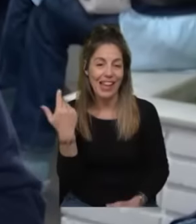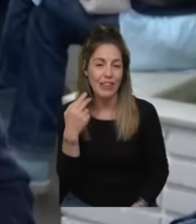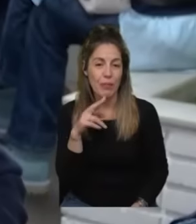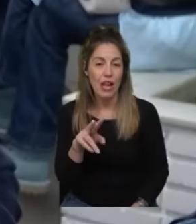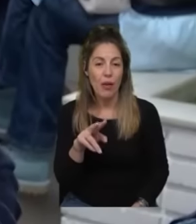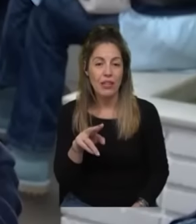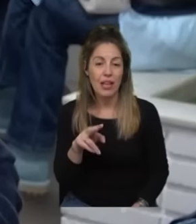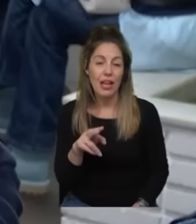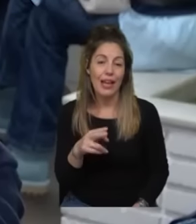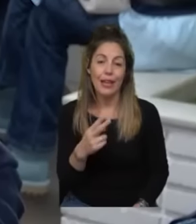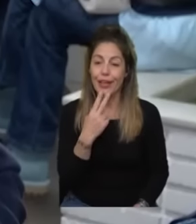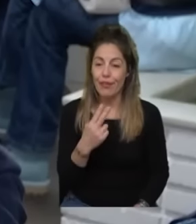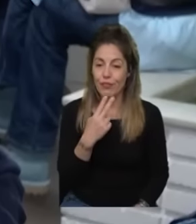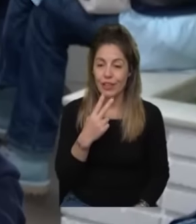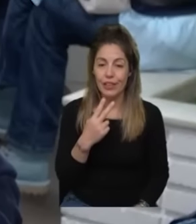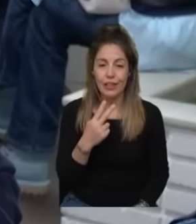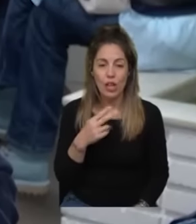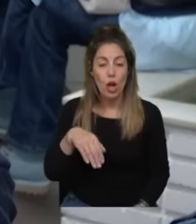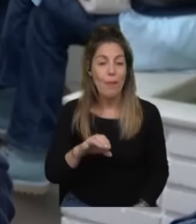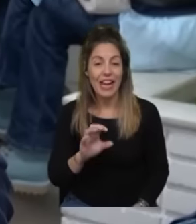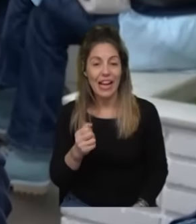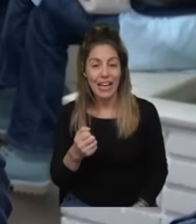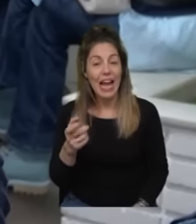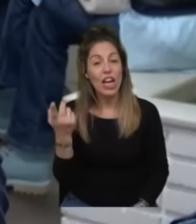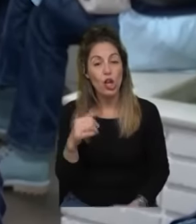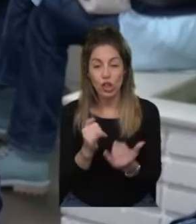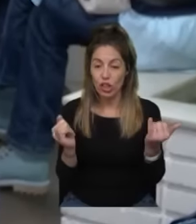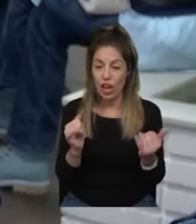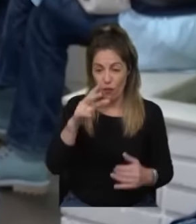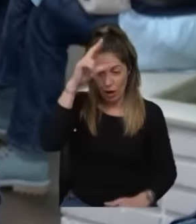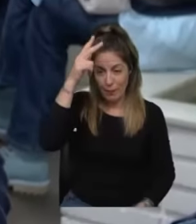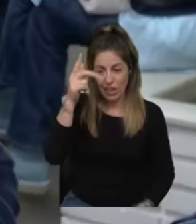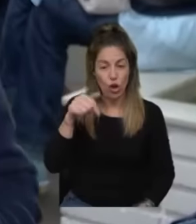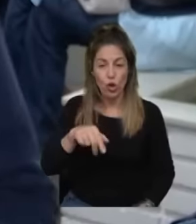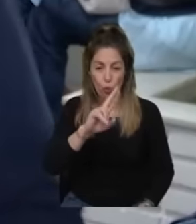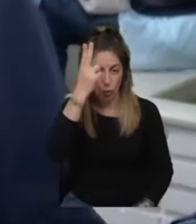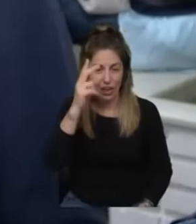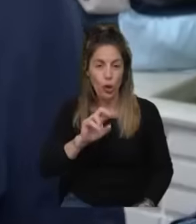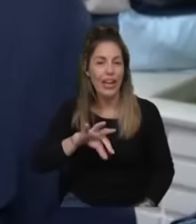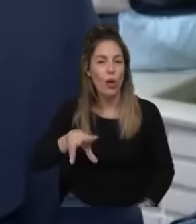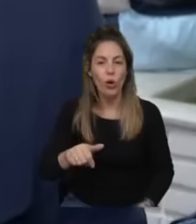por Netflix. Lo de Maracaná el otro día fue México, no fue Uruguay, no era una rapiña.